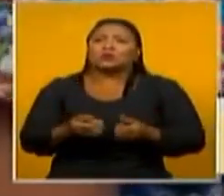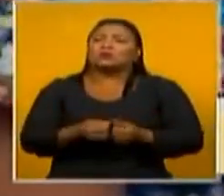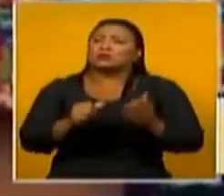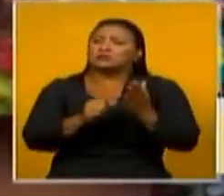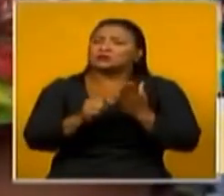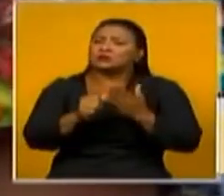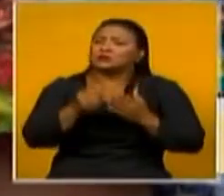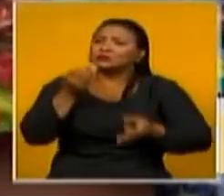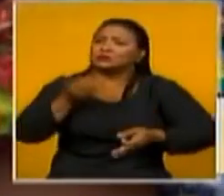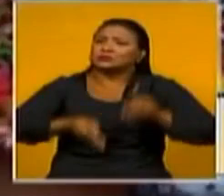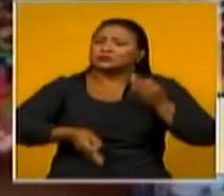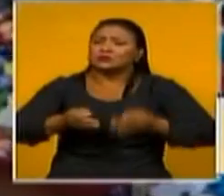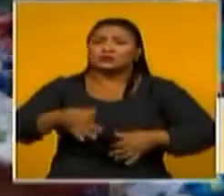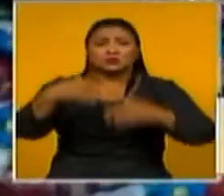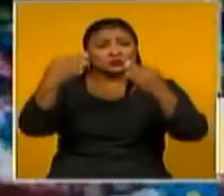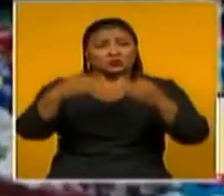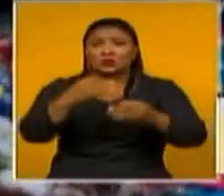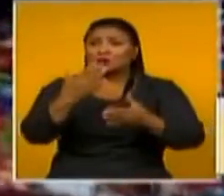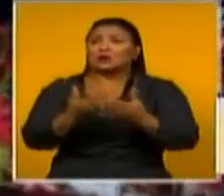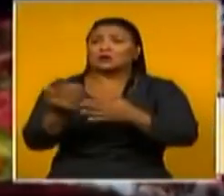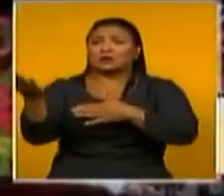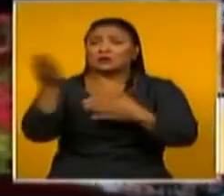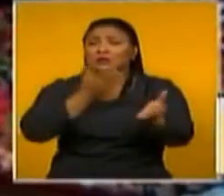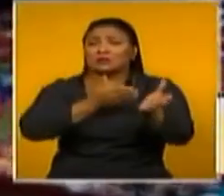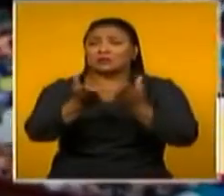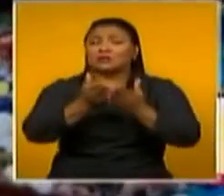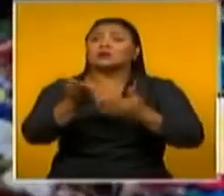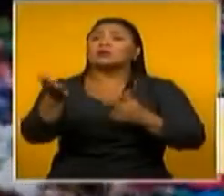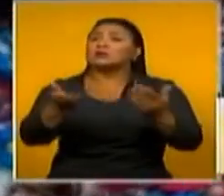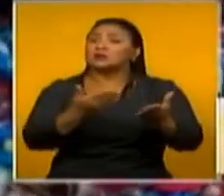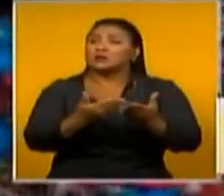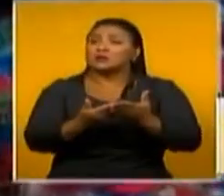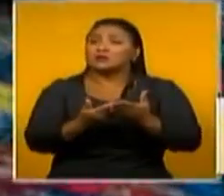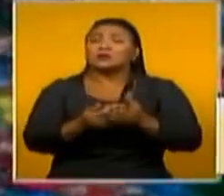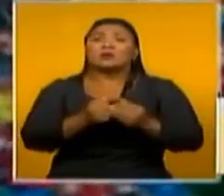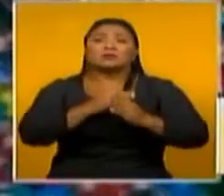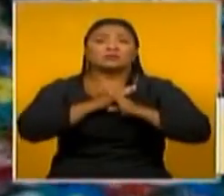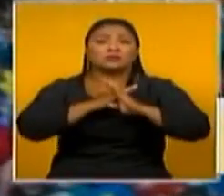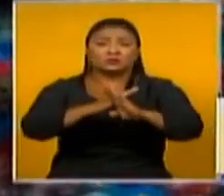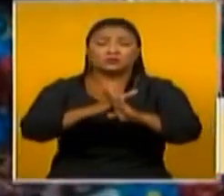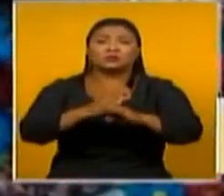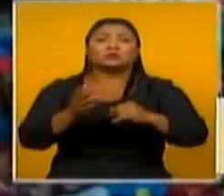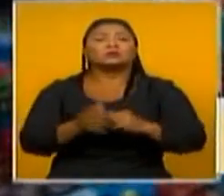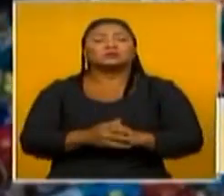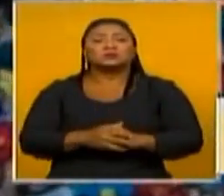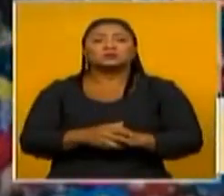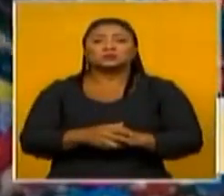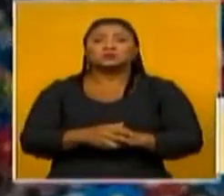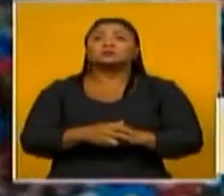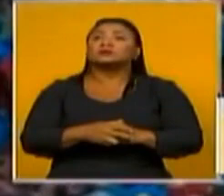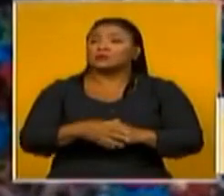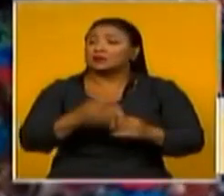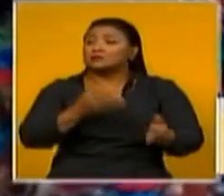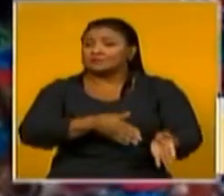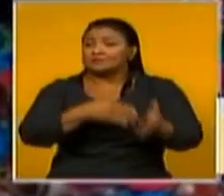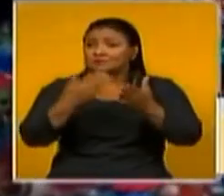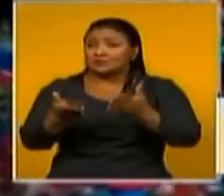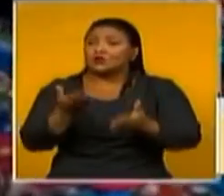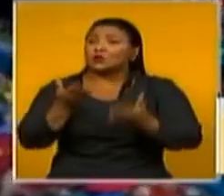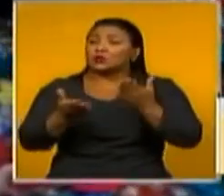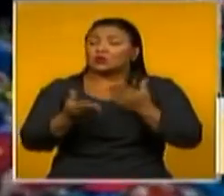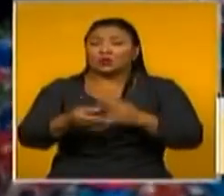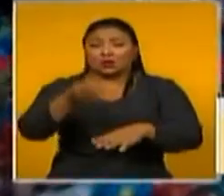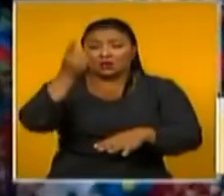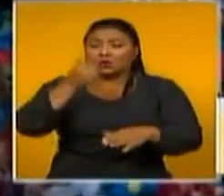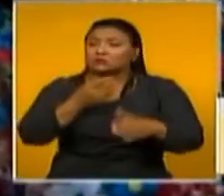de Justicia, es una seguridad que viene del Servicio de Escolta, Servicio de Protección Presidencial concretamente, y es allá donde, bueno, se tomarán